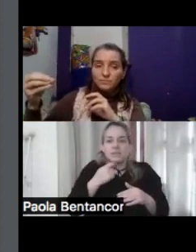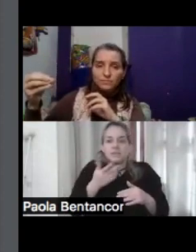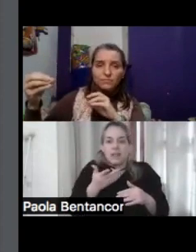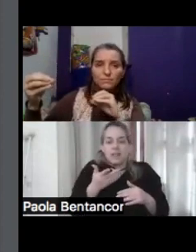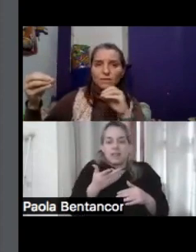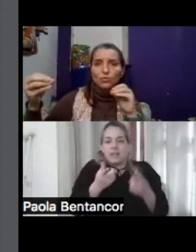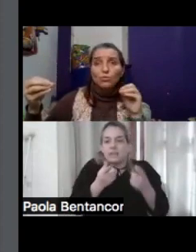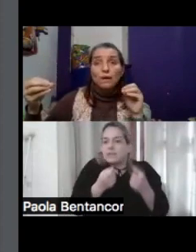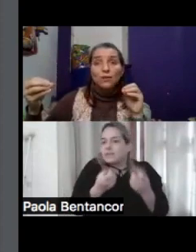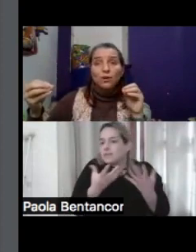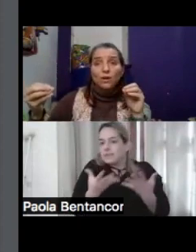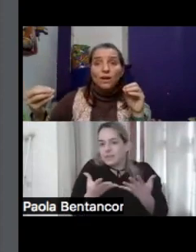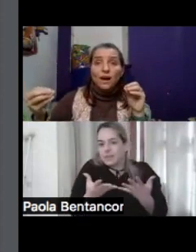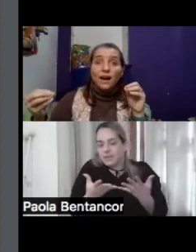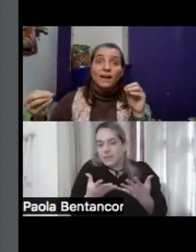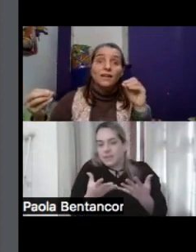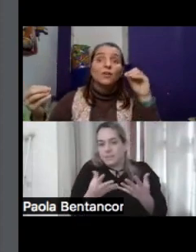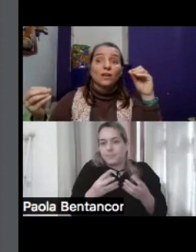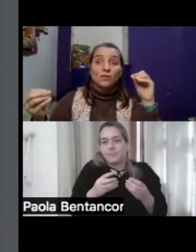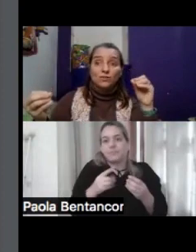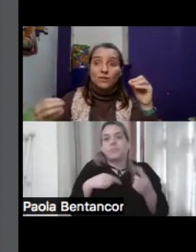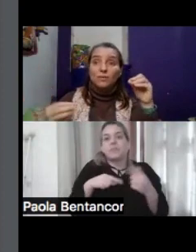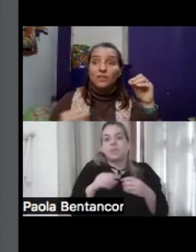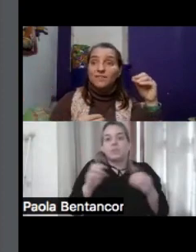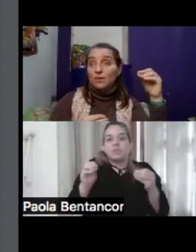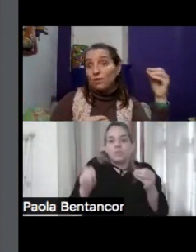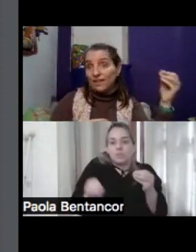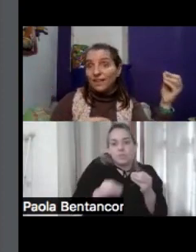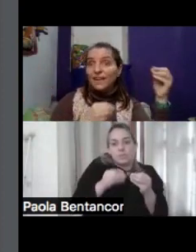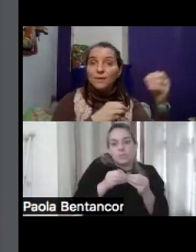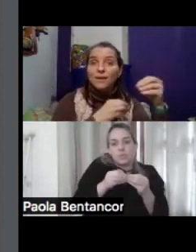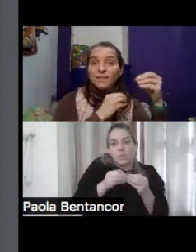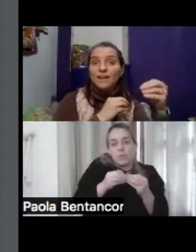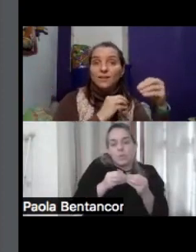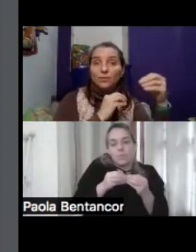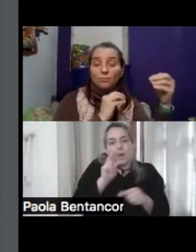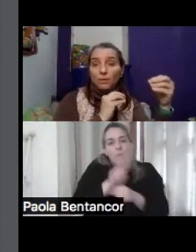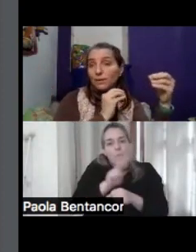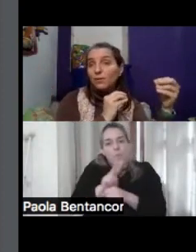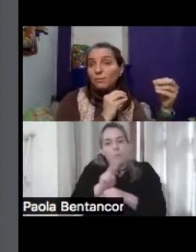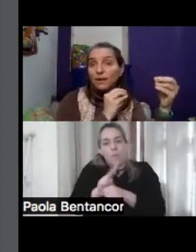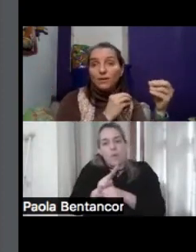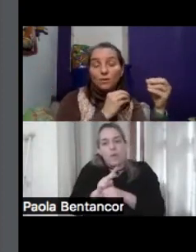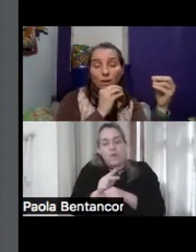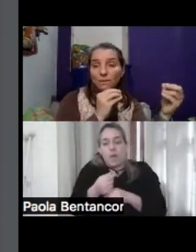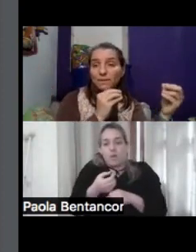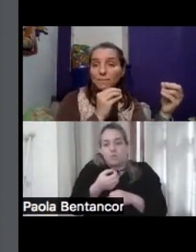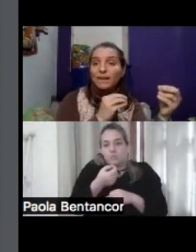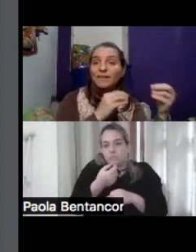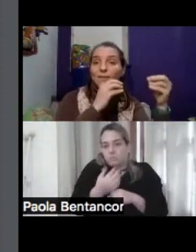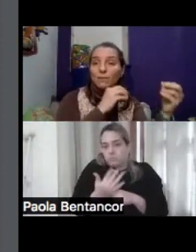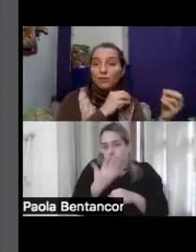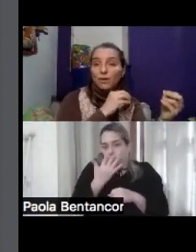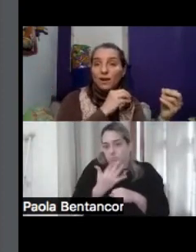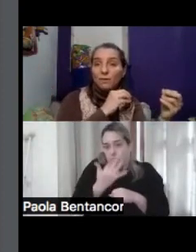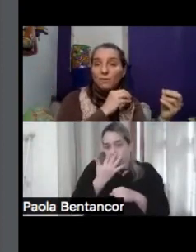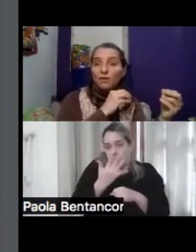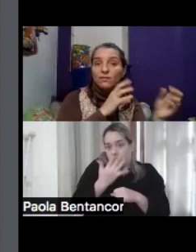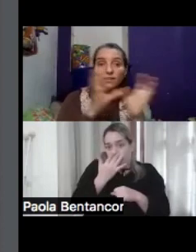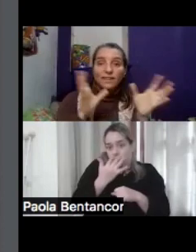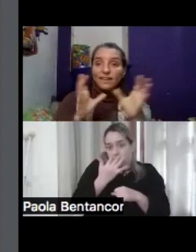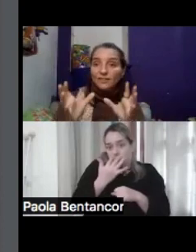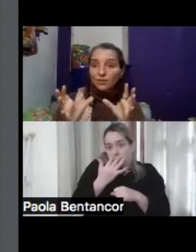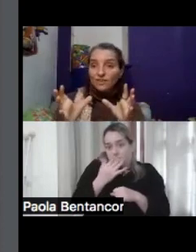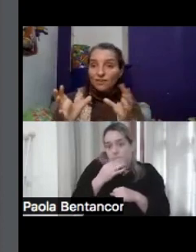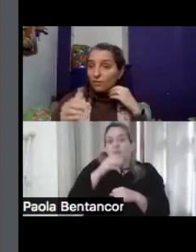mujer tenía, sumado a lo que conocemos de seguridad de las vías aéreas de un bebito pequeño, una bebita pequeña al momento de